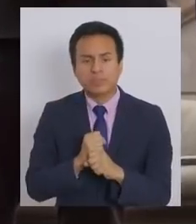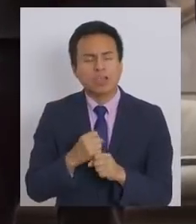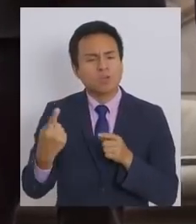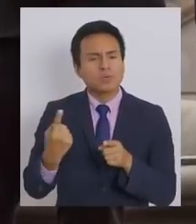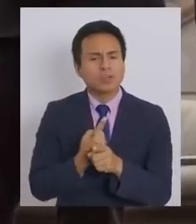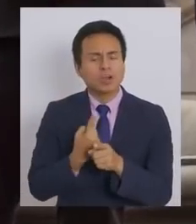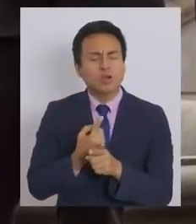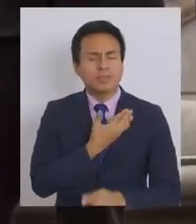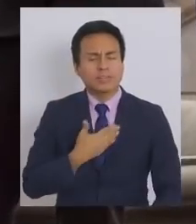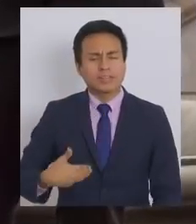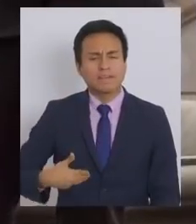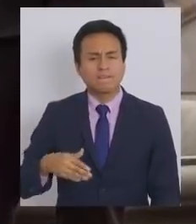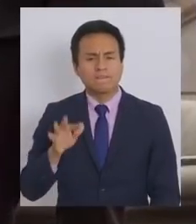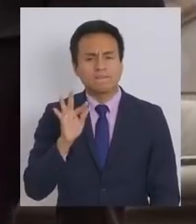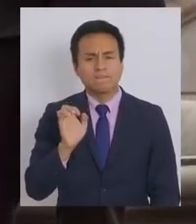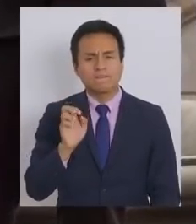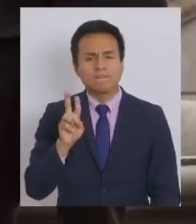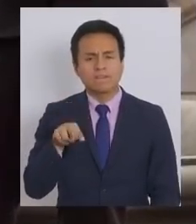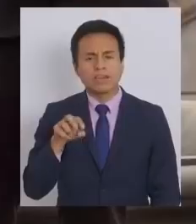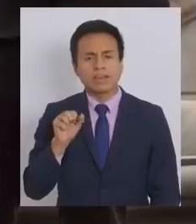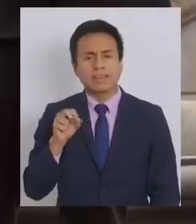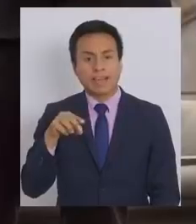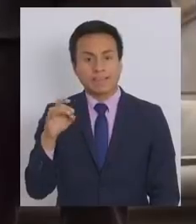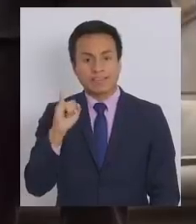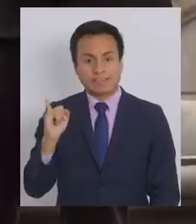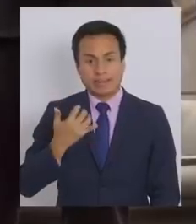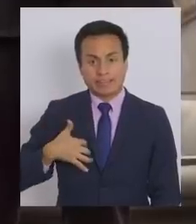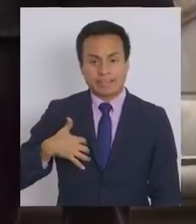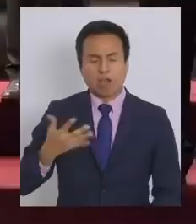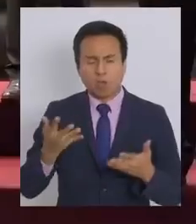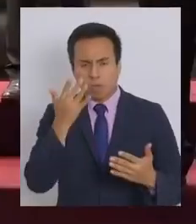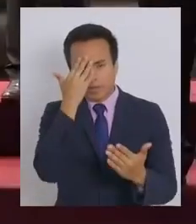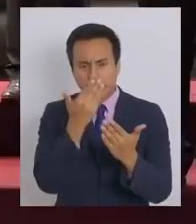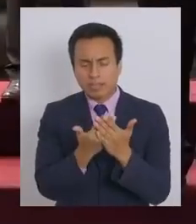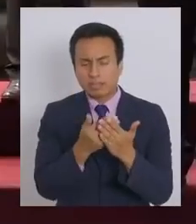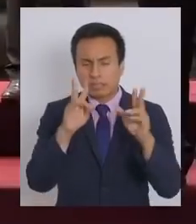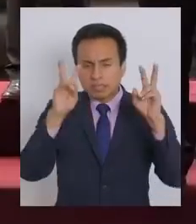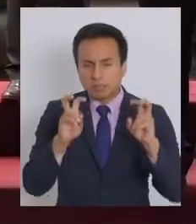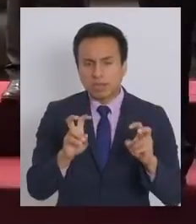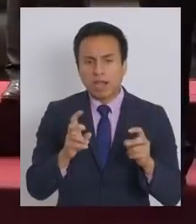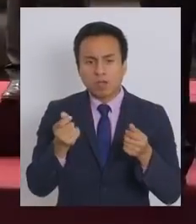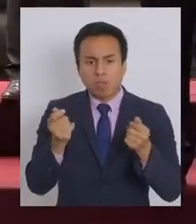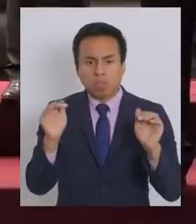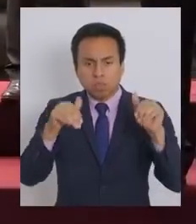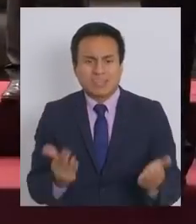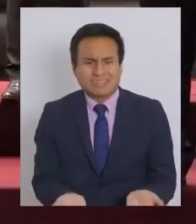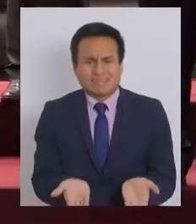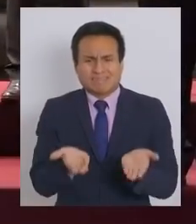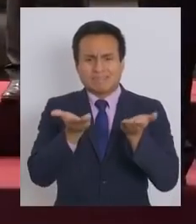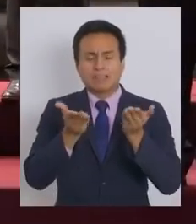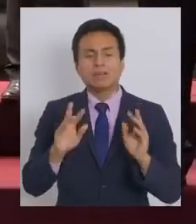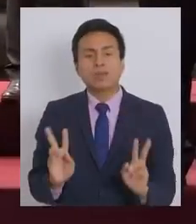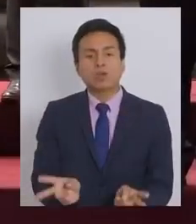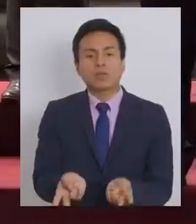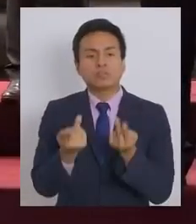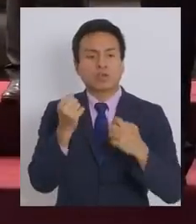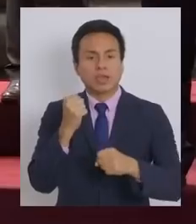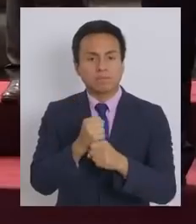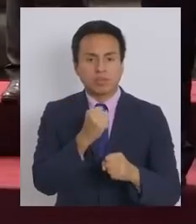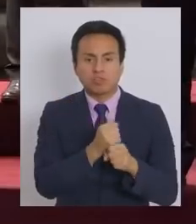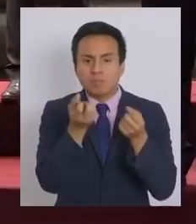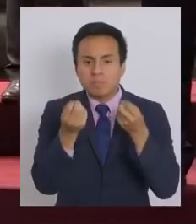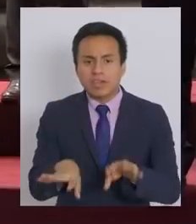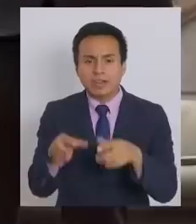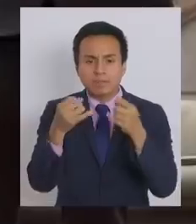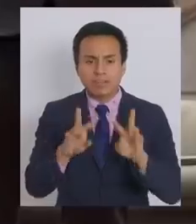Fernández cómo estamos enfrentando la reactivación de nuestras economías y la recuperación de los empleos